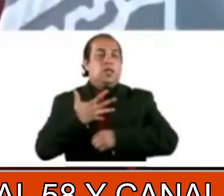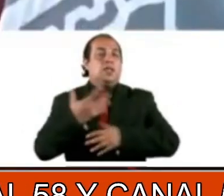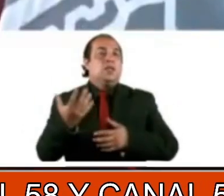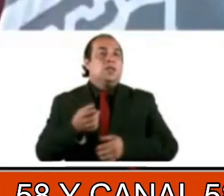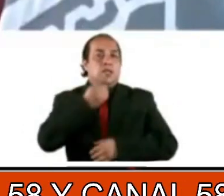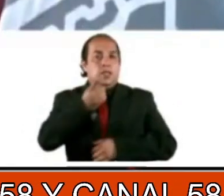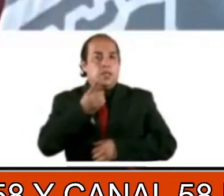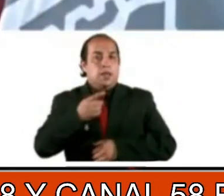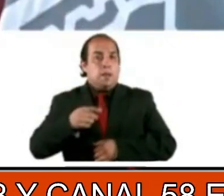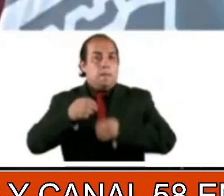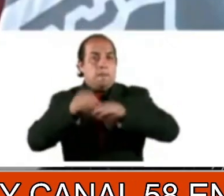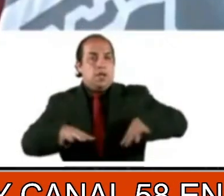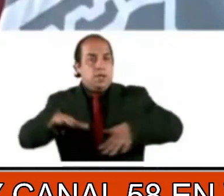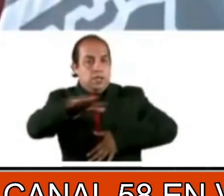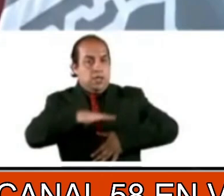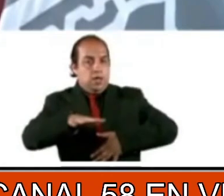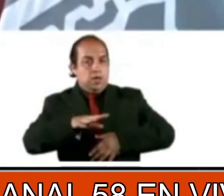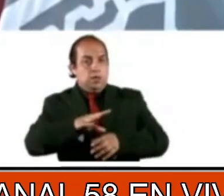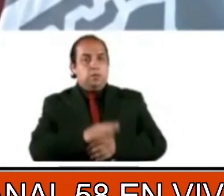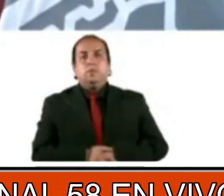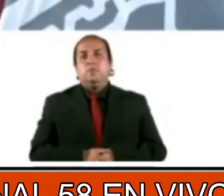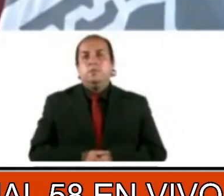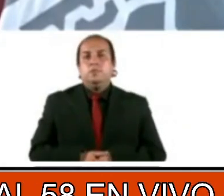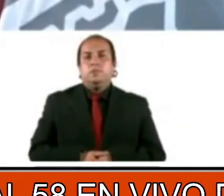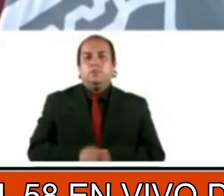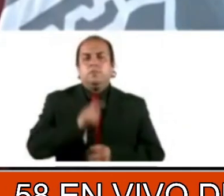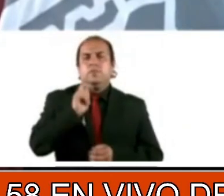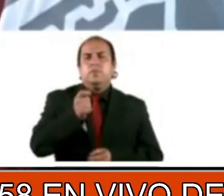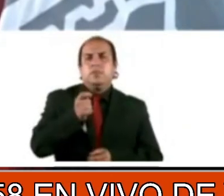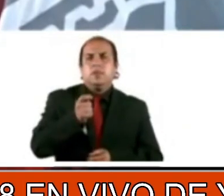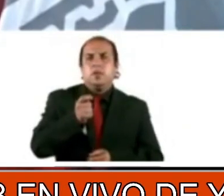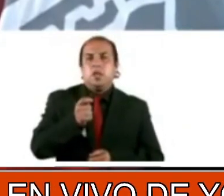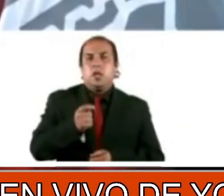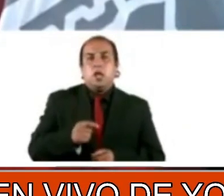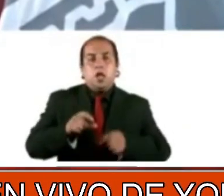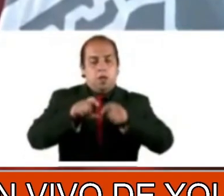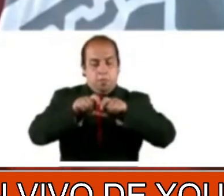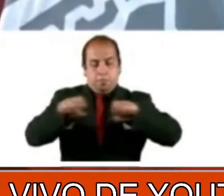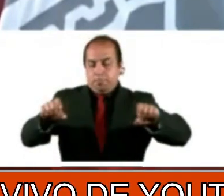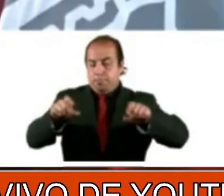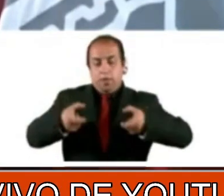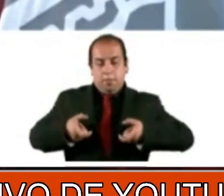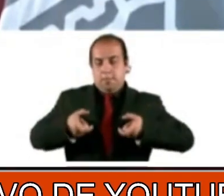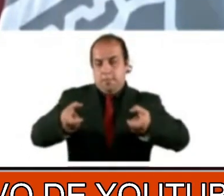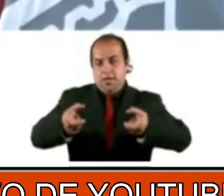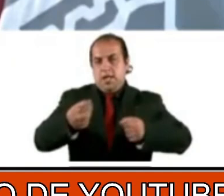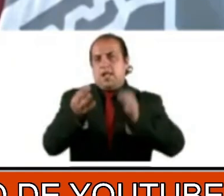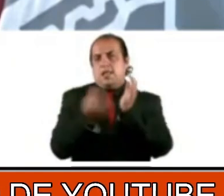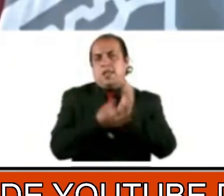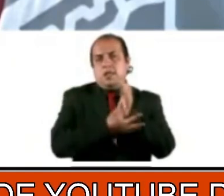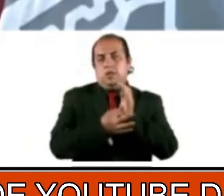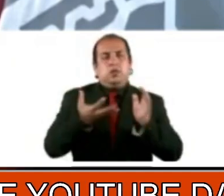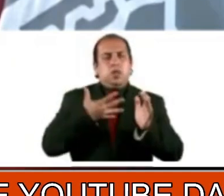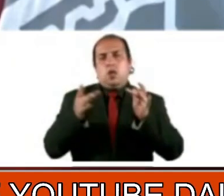pérdida de la sección compuesta es el momento en el que las vigas de acero ya no está conectado